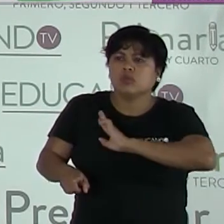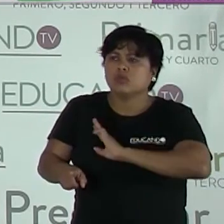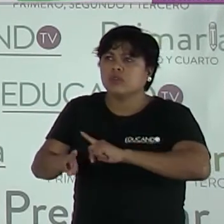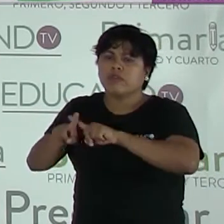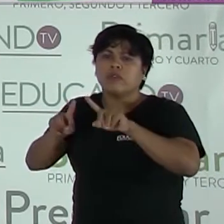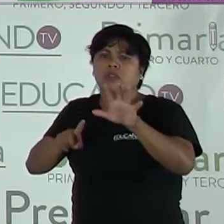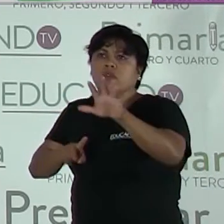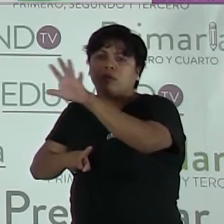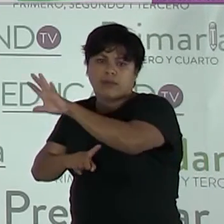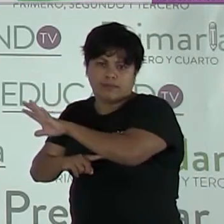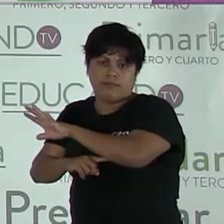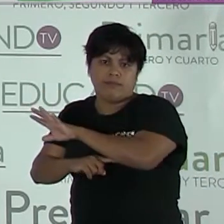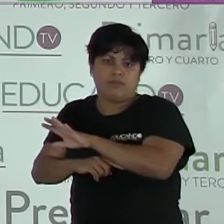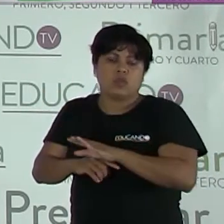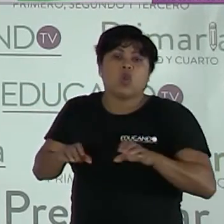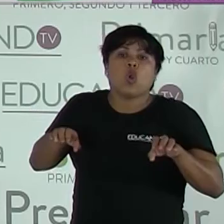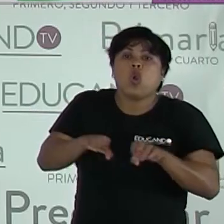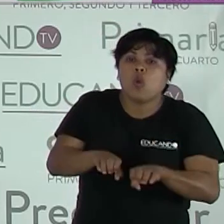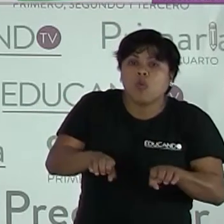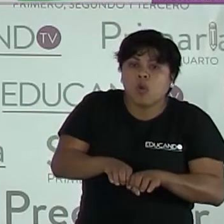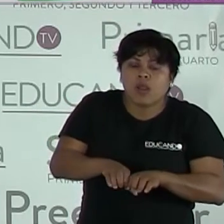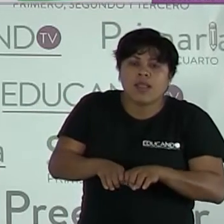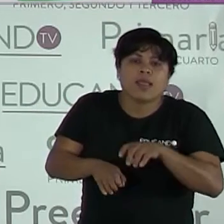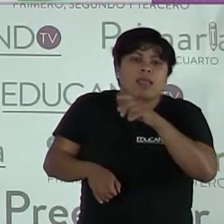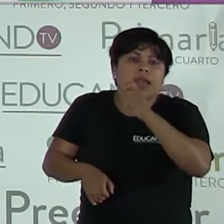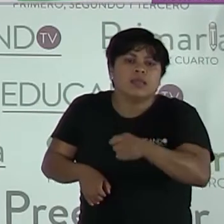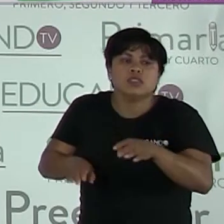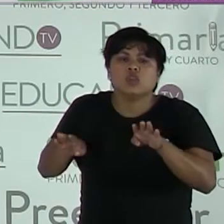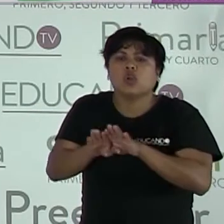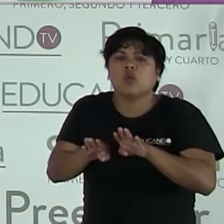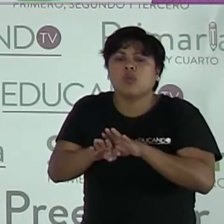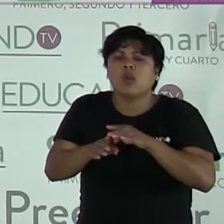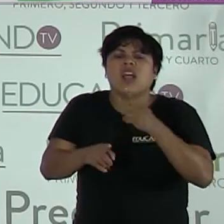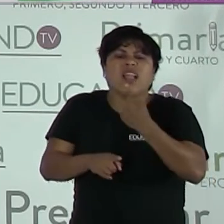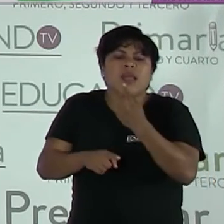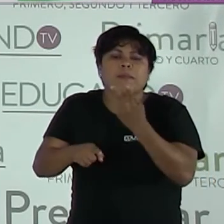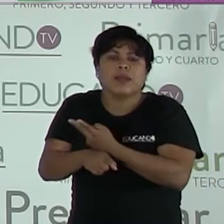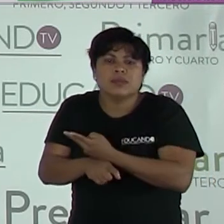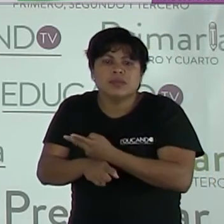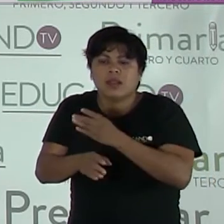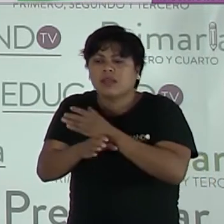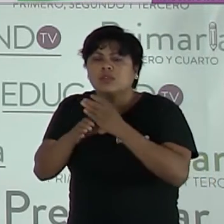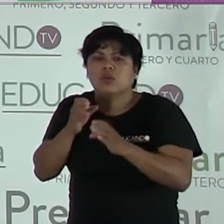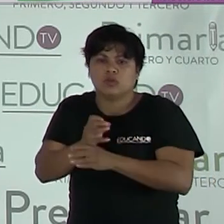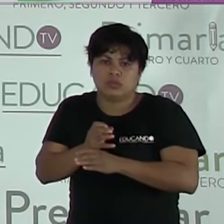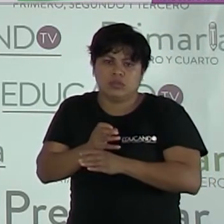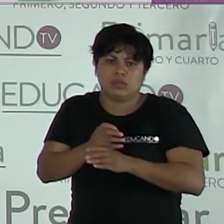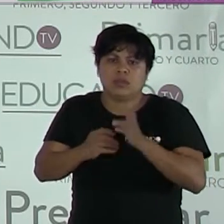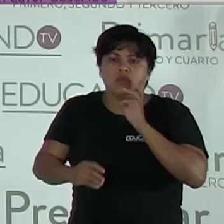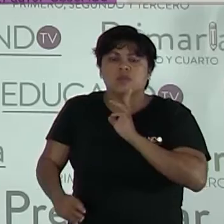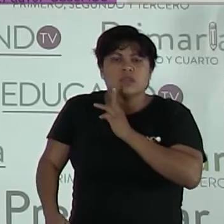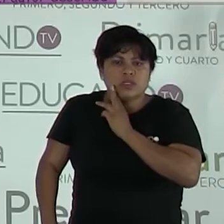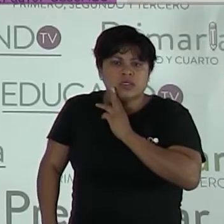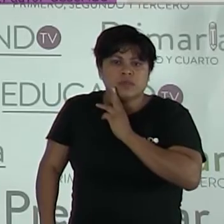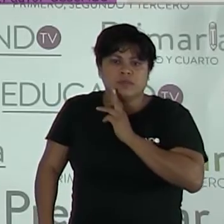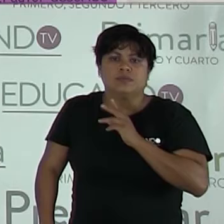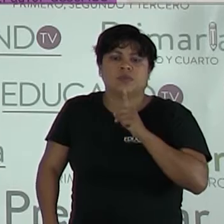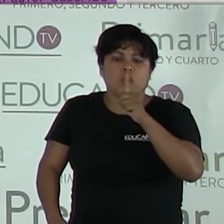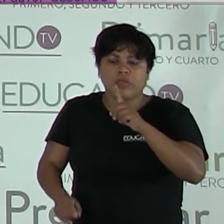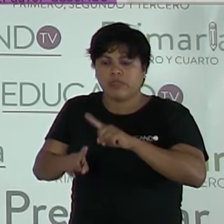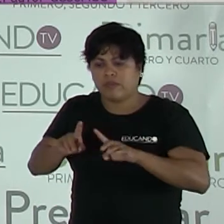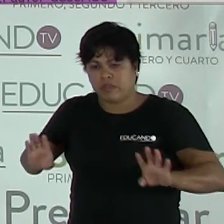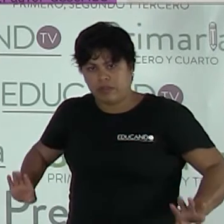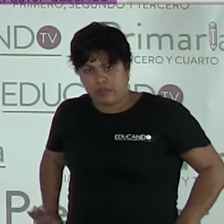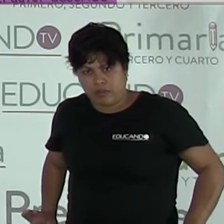especial, ¿dónde sucedió? El cómo. El cómo son las circunstancias de cómo sucedió dicha noticia, cada una de